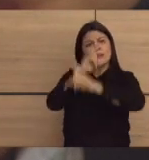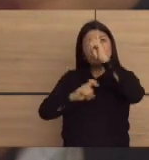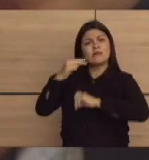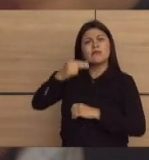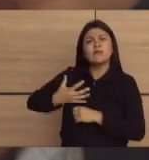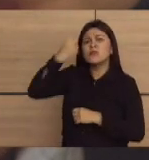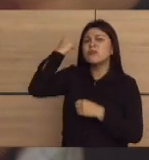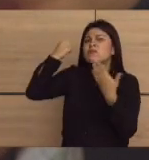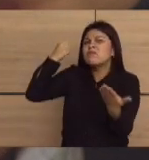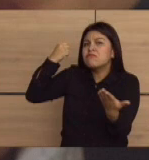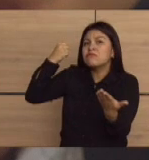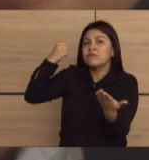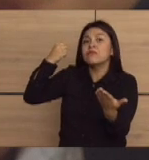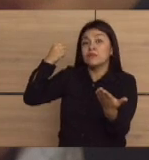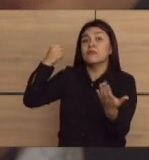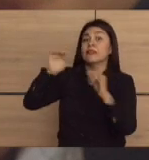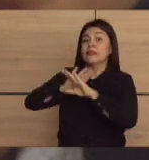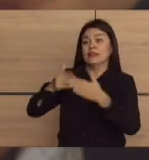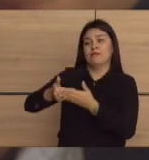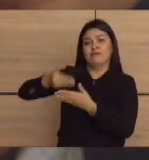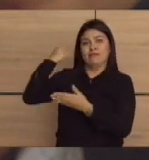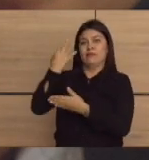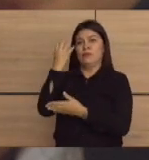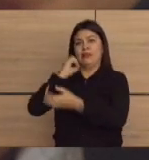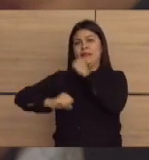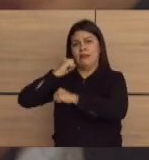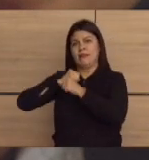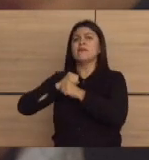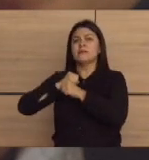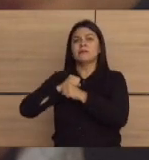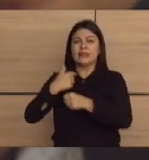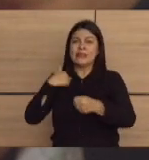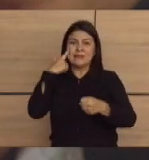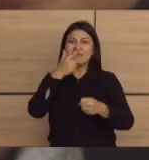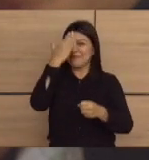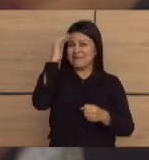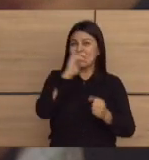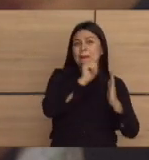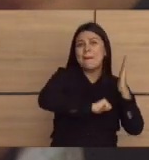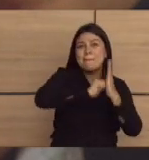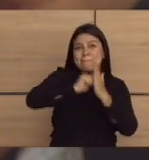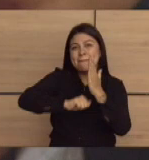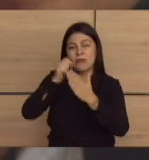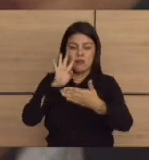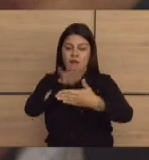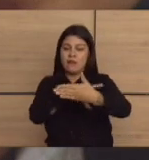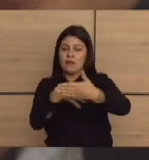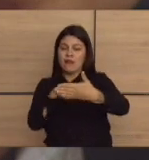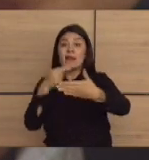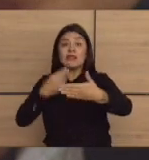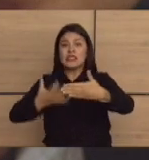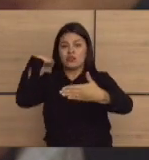Hace más de 3 décadas se decidió retirar la cátedra de historia porque había